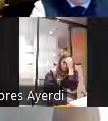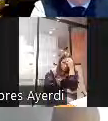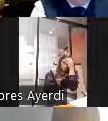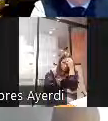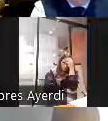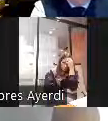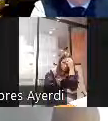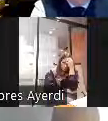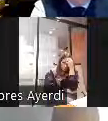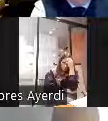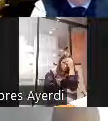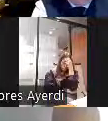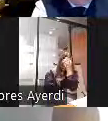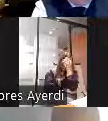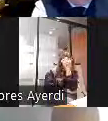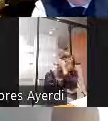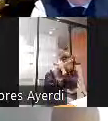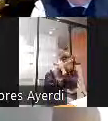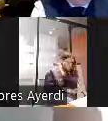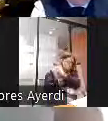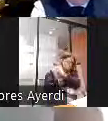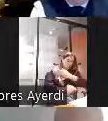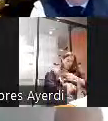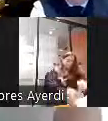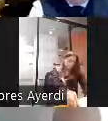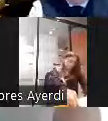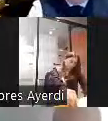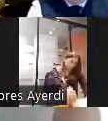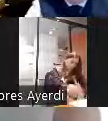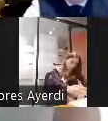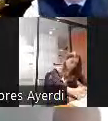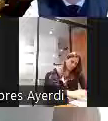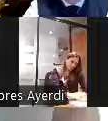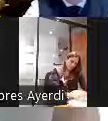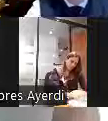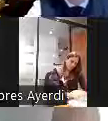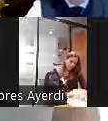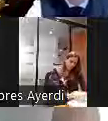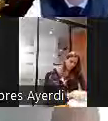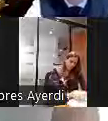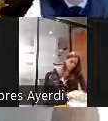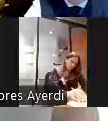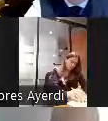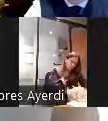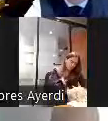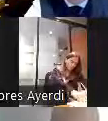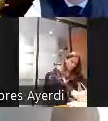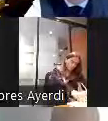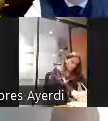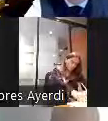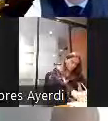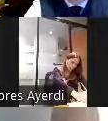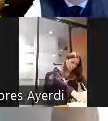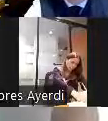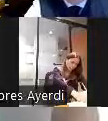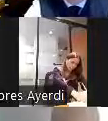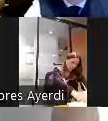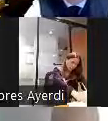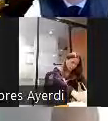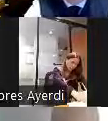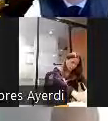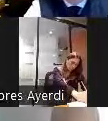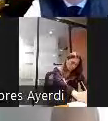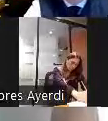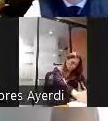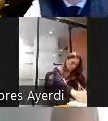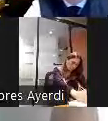otros países también, cuando somos chicos teníamos la costumbre de pelearnos, con una cultura no